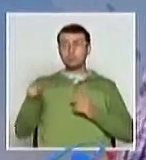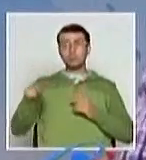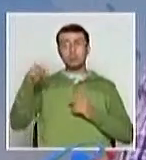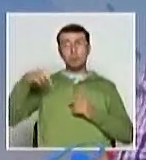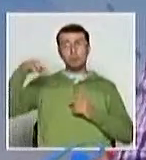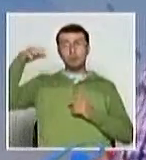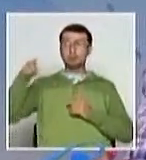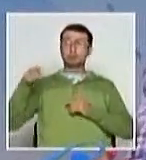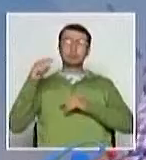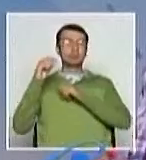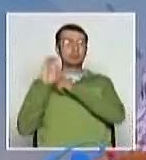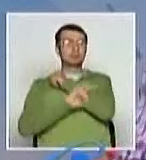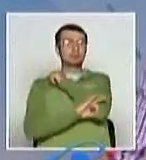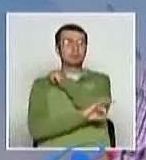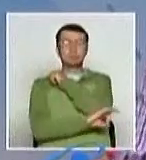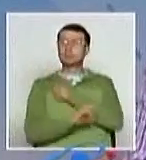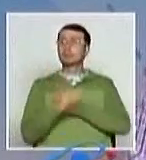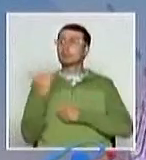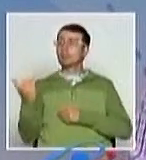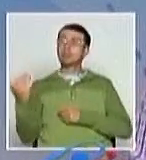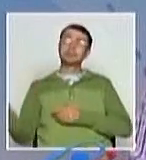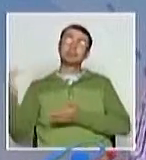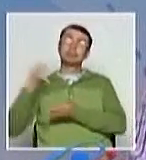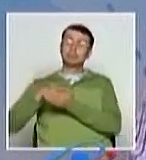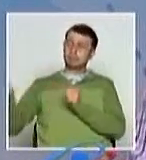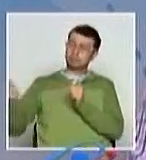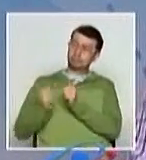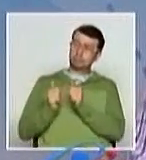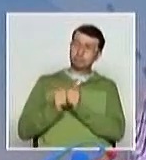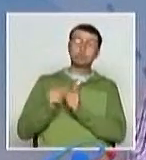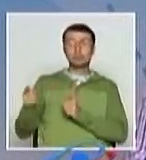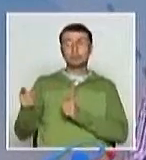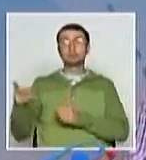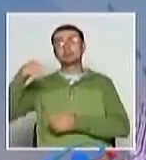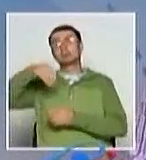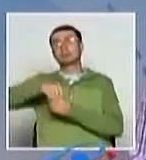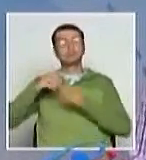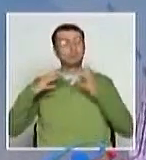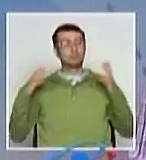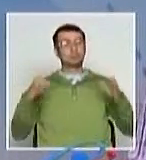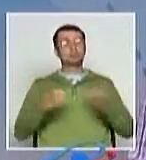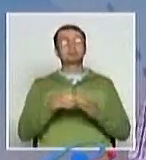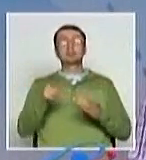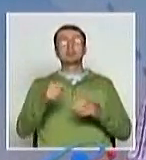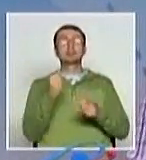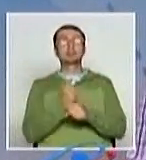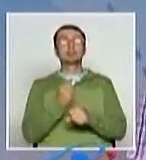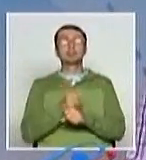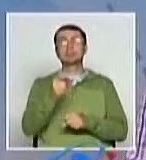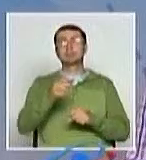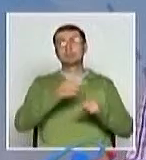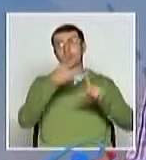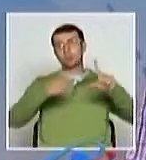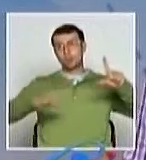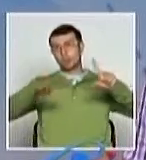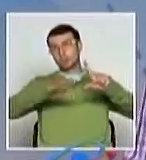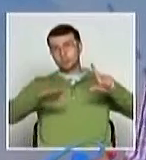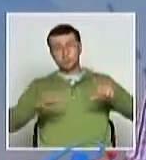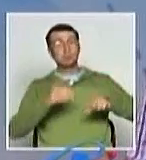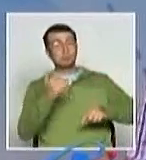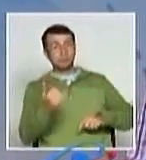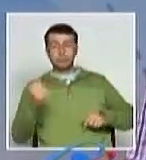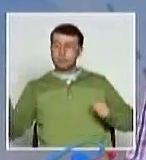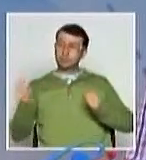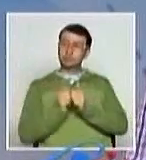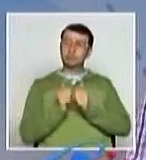la salud psicólogo clínico que hace parte de nuestra clínica de la felicidad en la pradera dos quebradas en risaralda